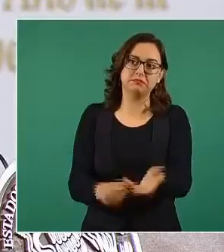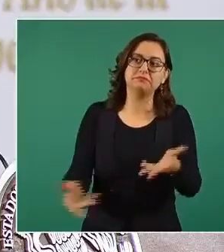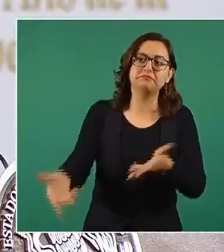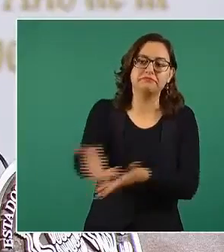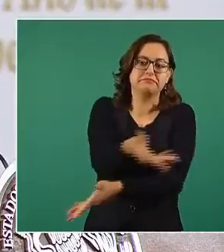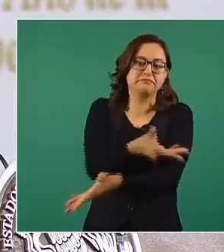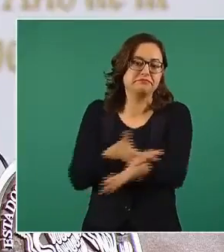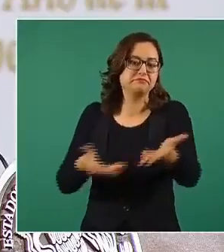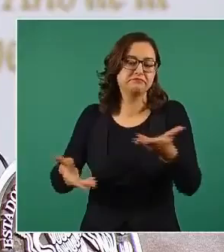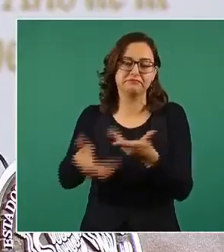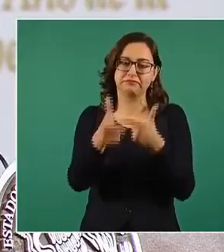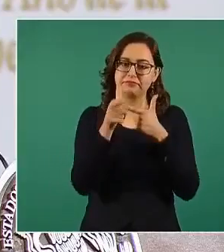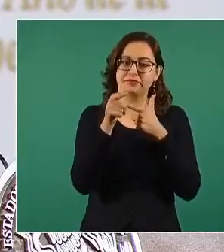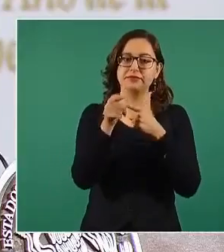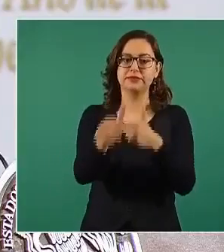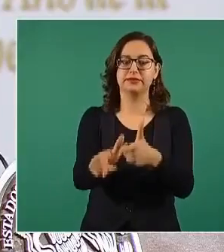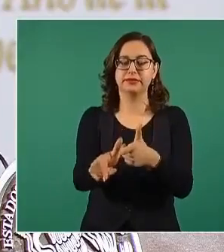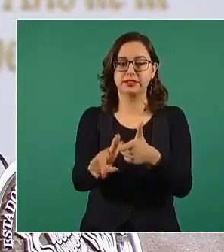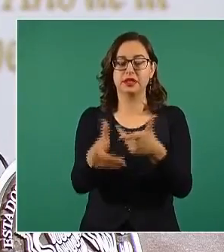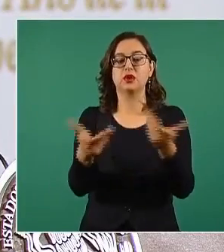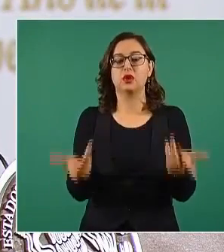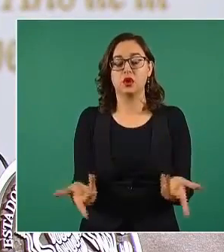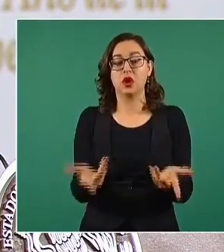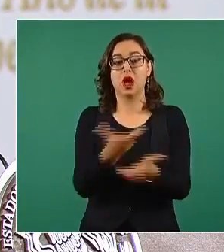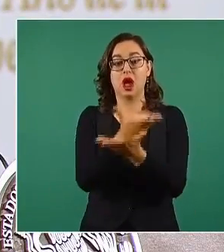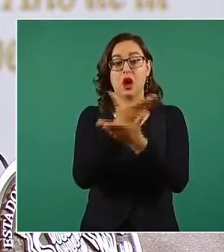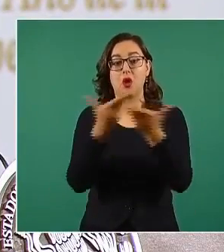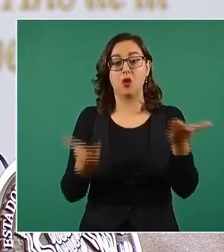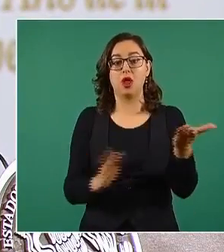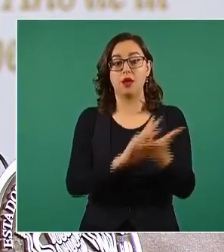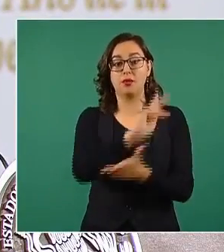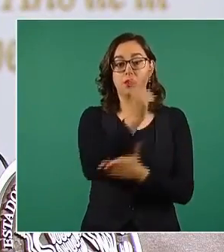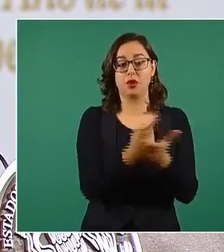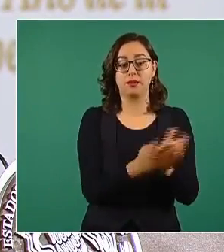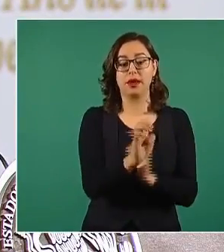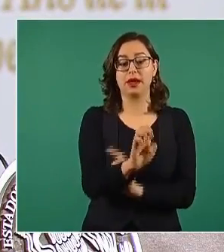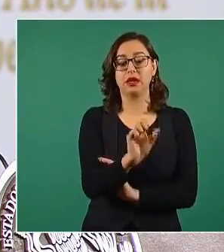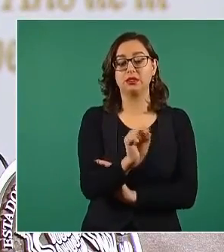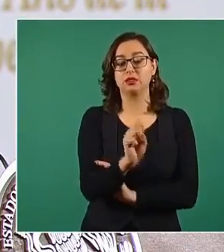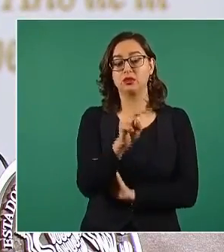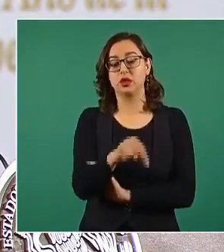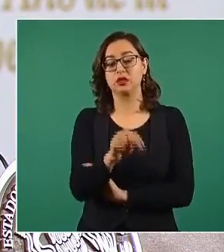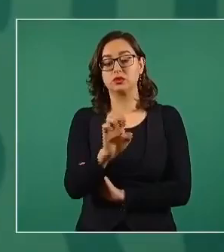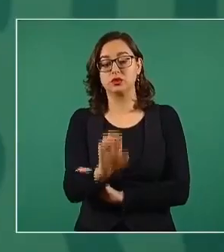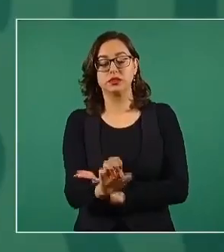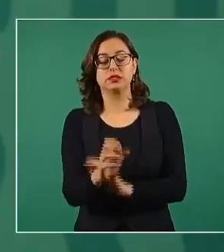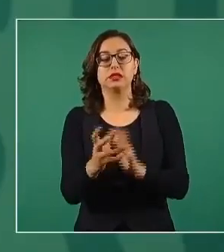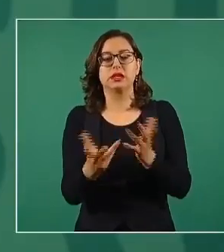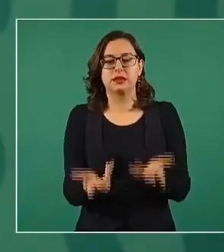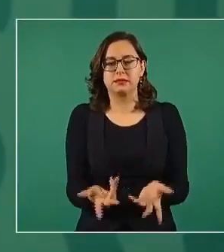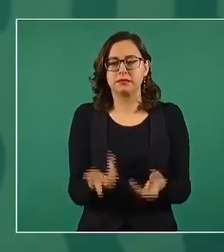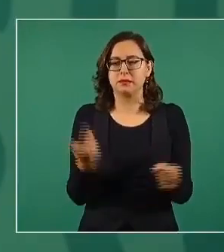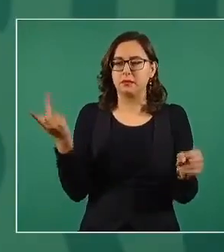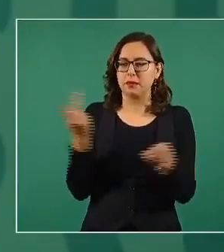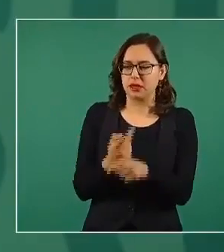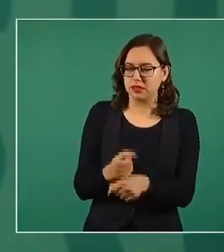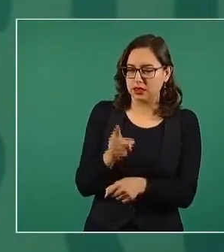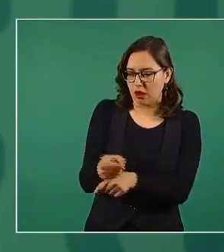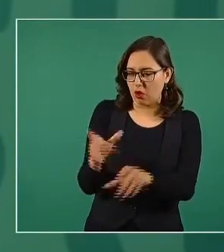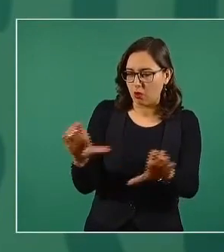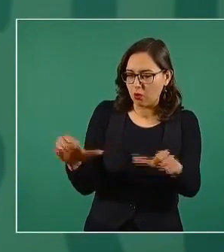importancia con la Escuela Es Nuestra, cómo esta raigambre comunitaria